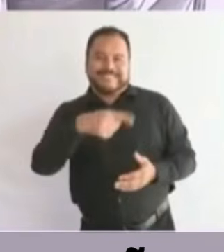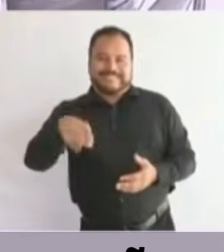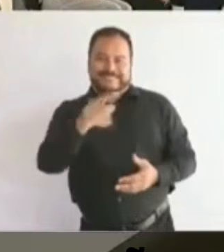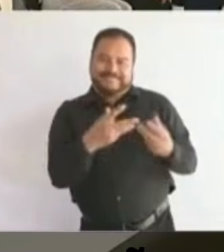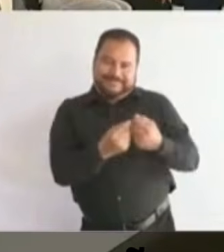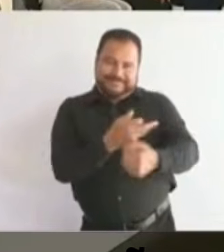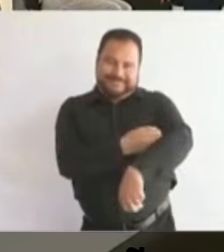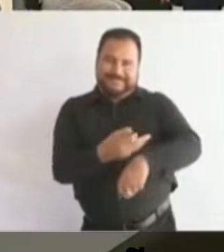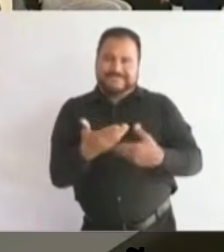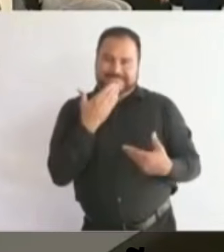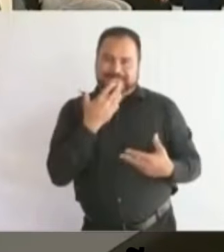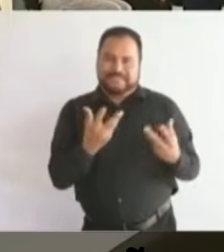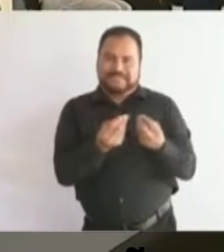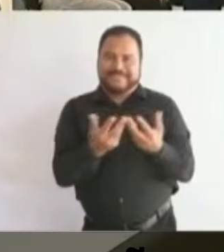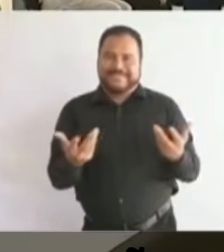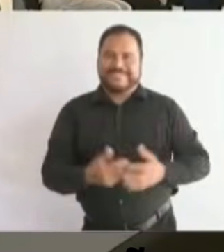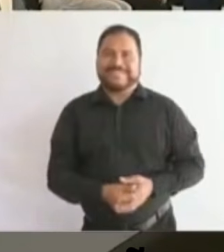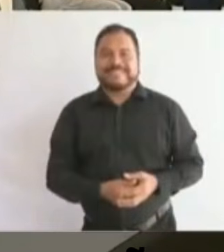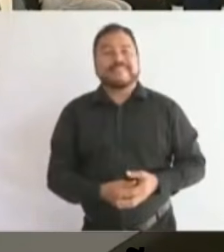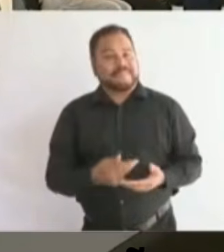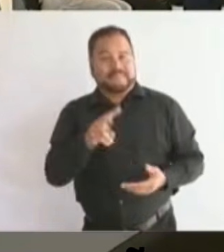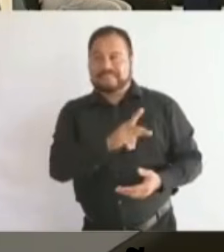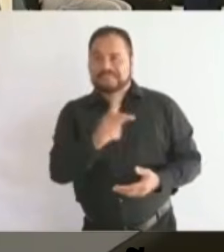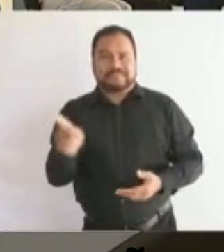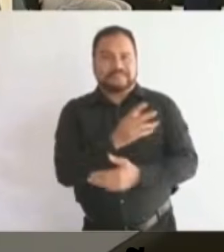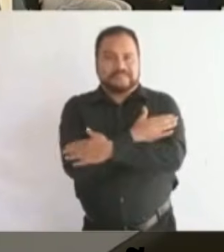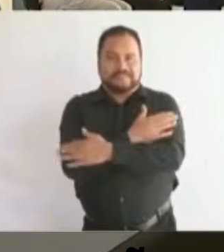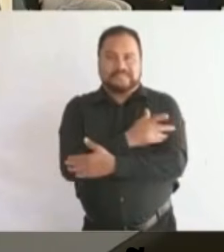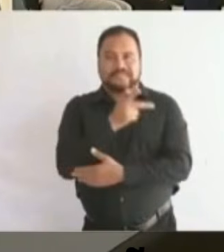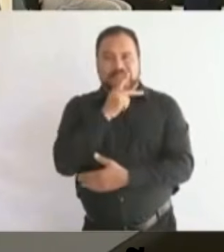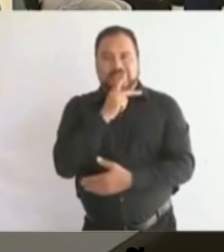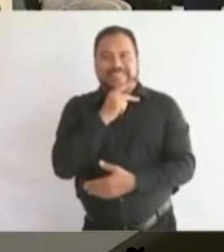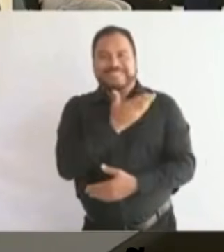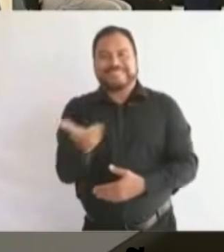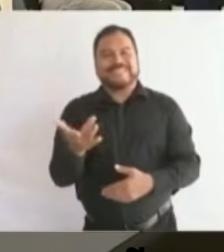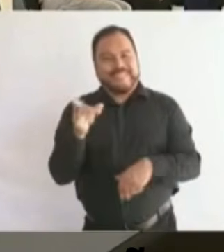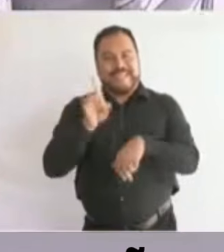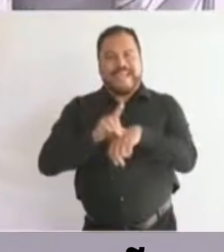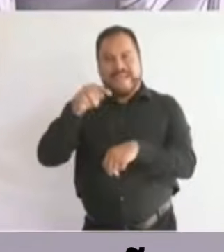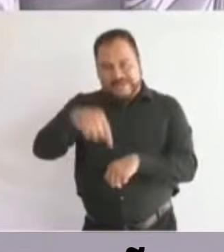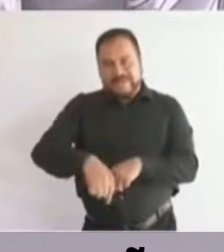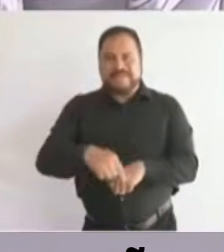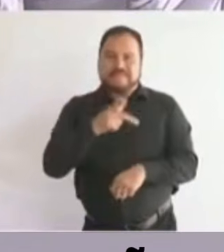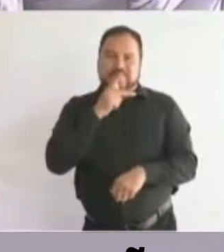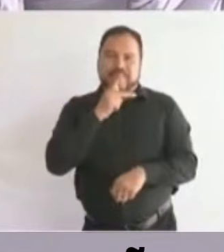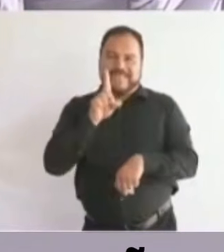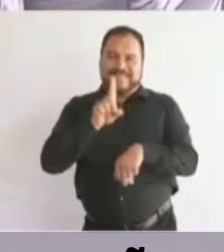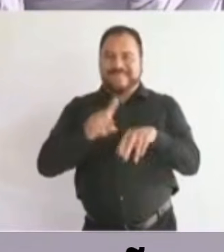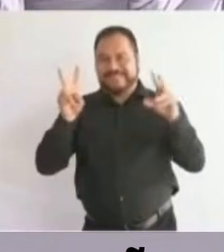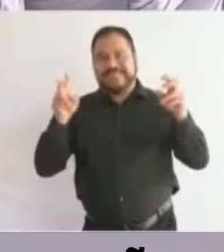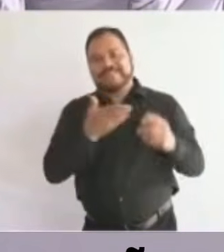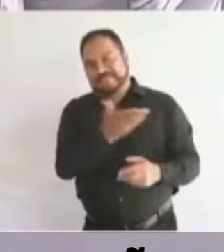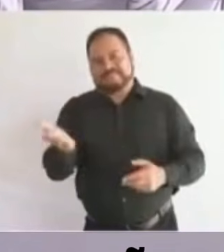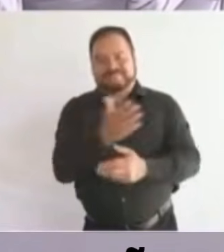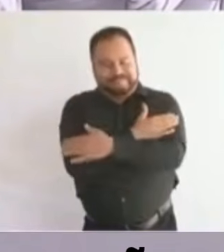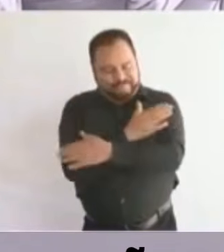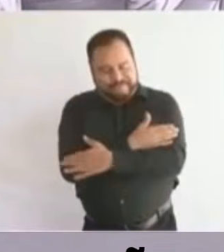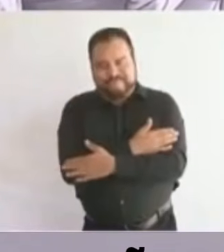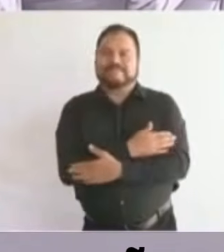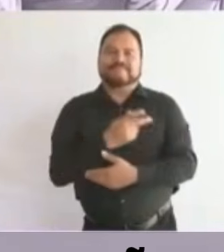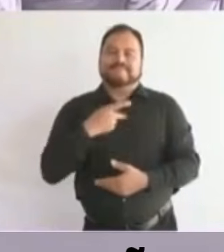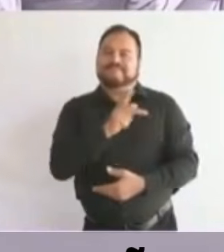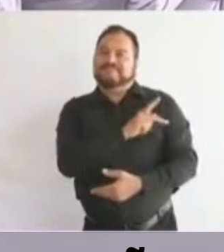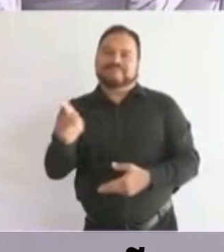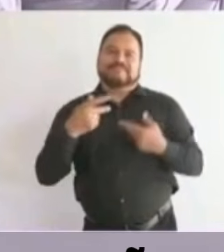ratito. Muchas felicidades a todos por este día, por el Día del Padre, y felicidades a todas y a todos